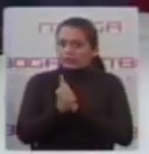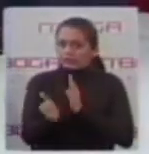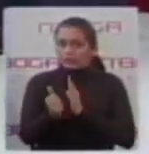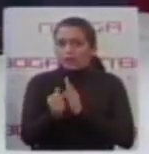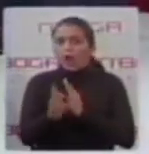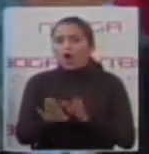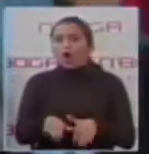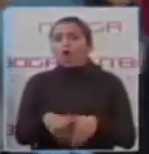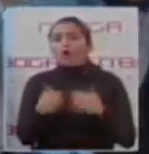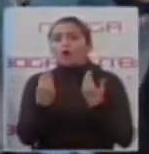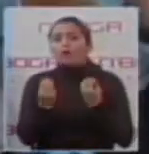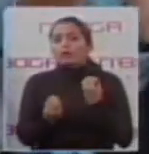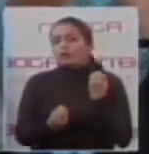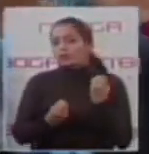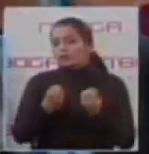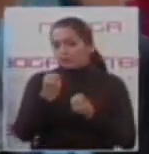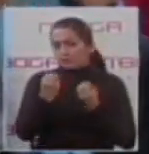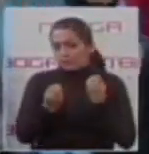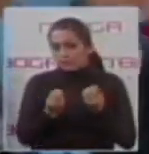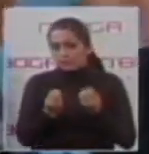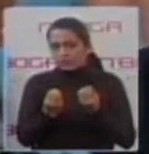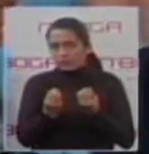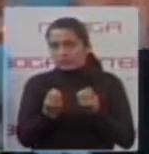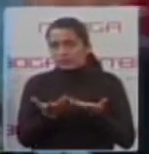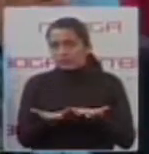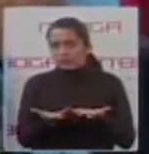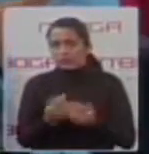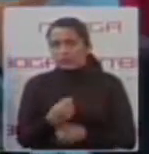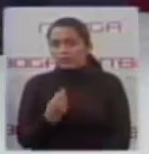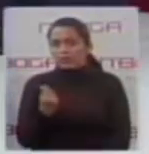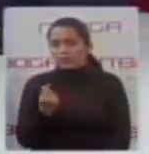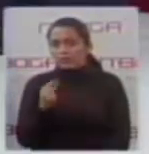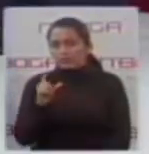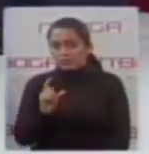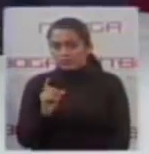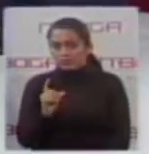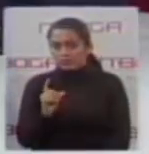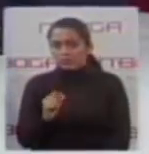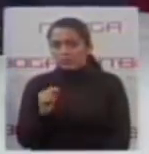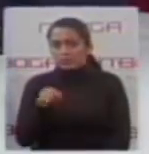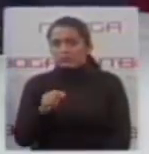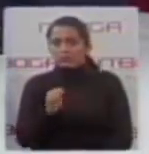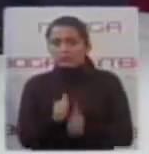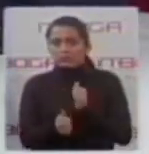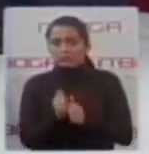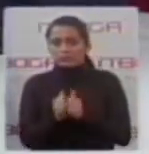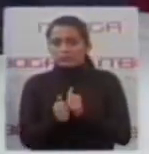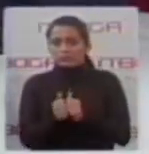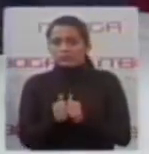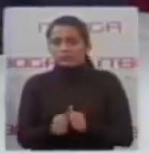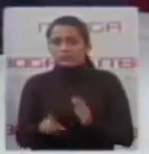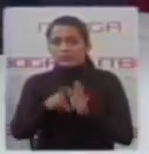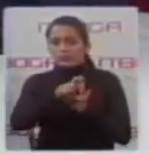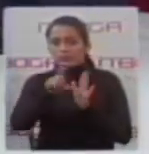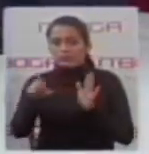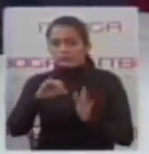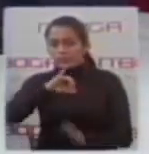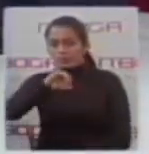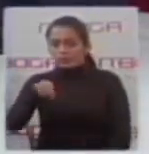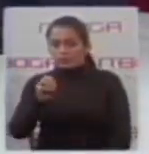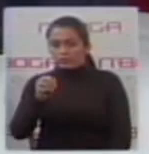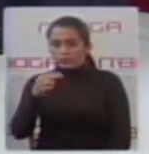en lo que ellos sabían, en lo que se desempeñaban, que era el deporte. Johan Cruyff Institute es